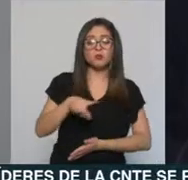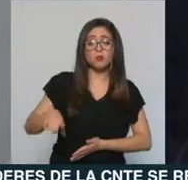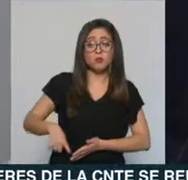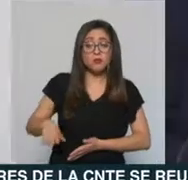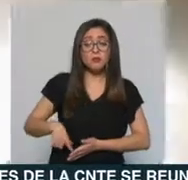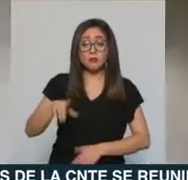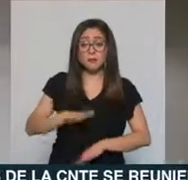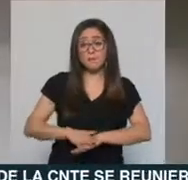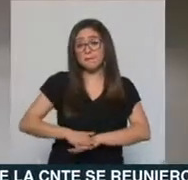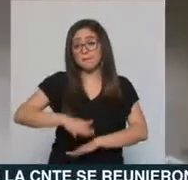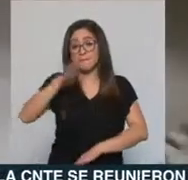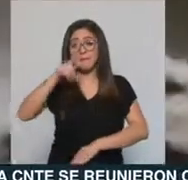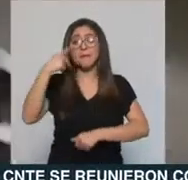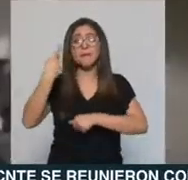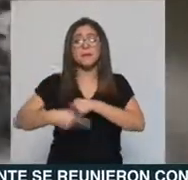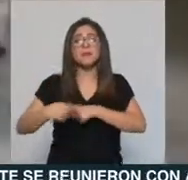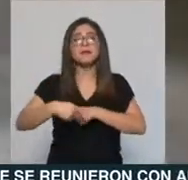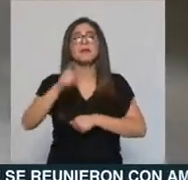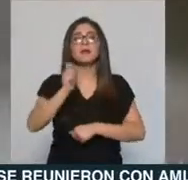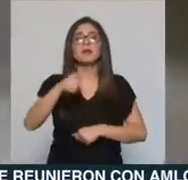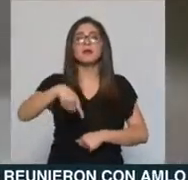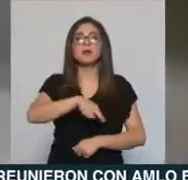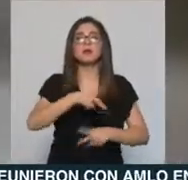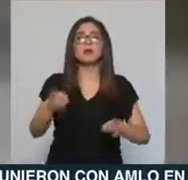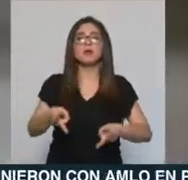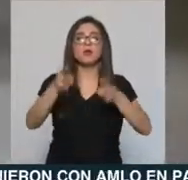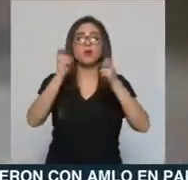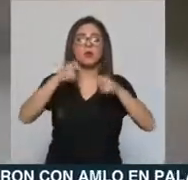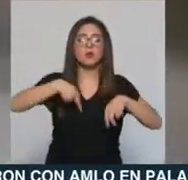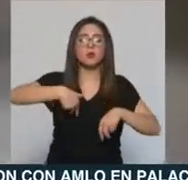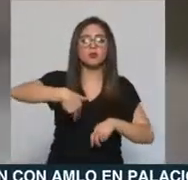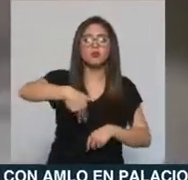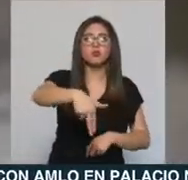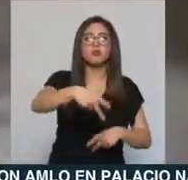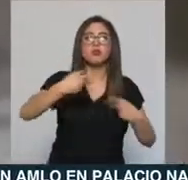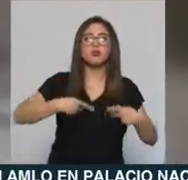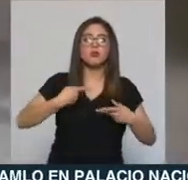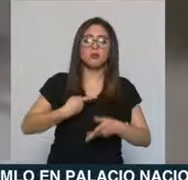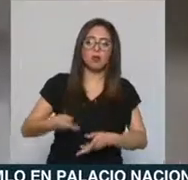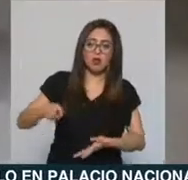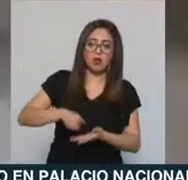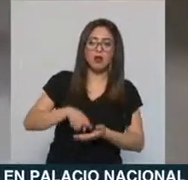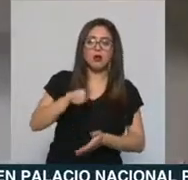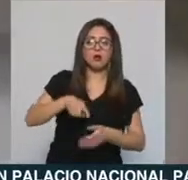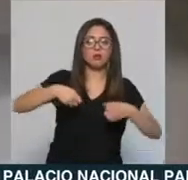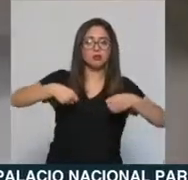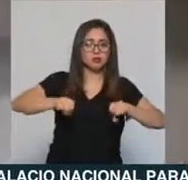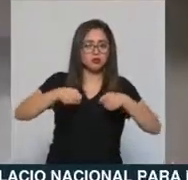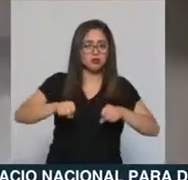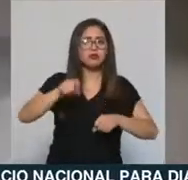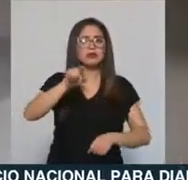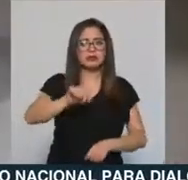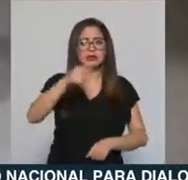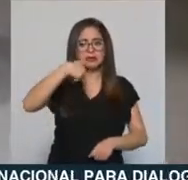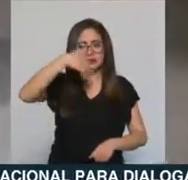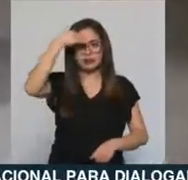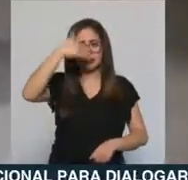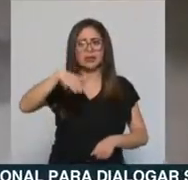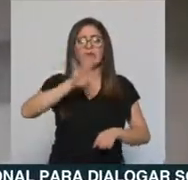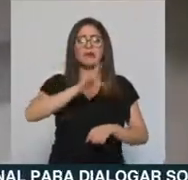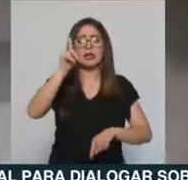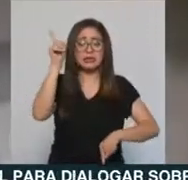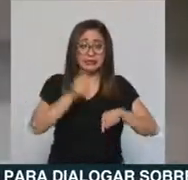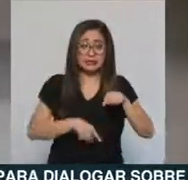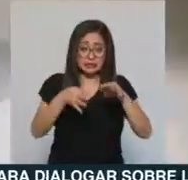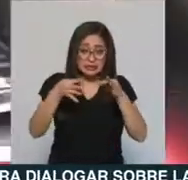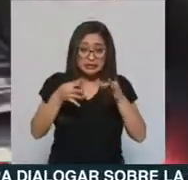que sobresalía era el de robo a transeúnte a través de motocicletas. Y aunque reconoce que no ha sido erradicado, sí